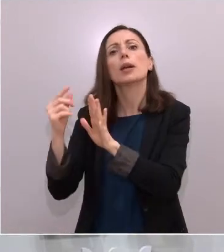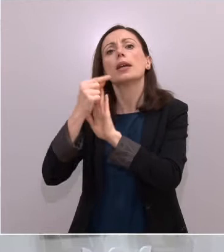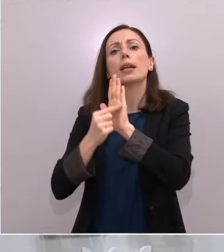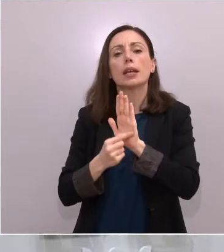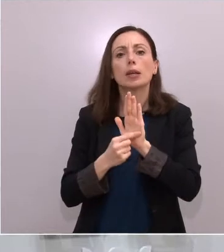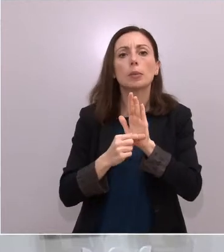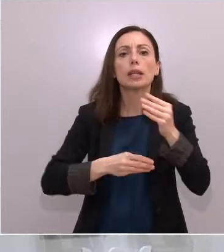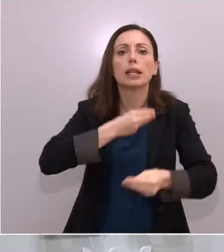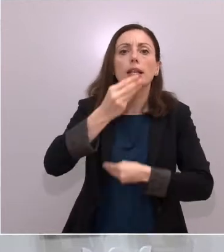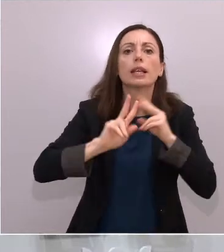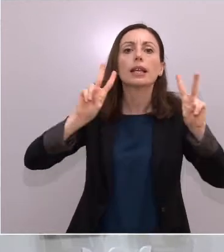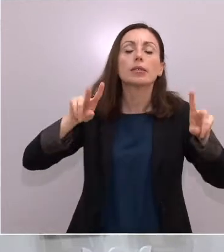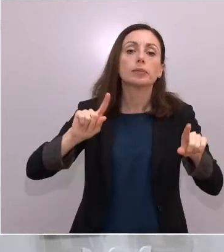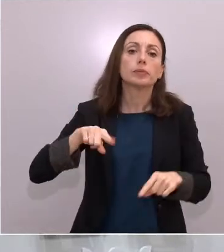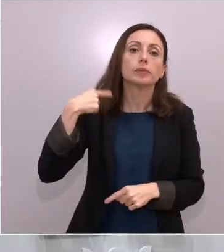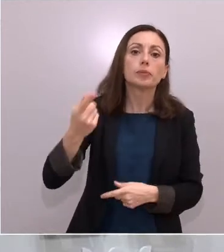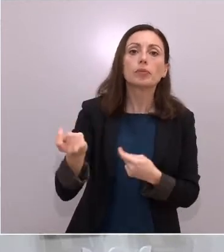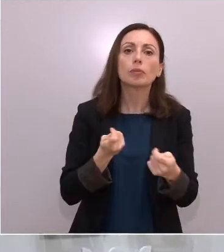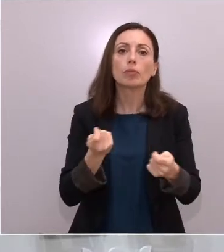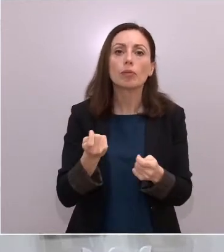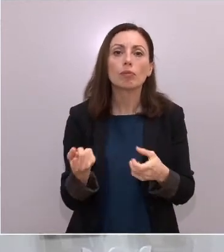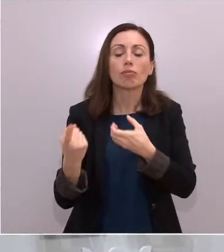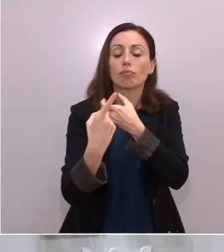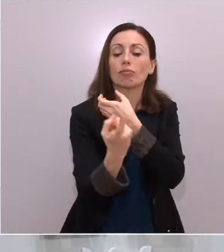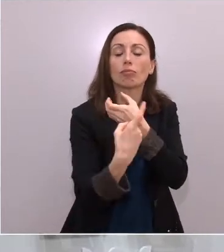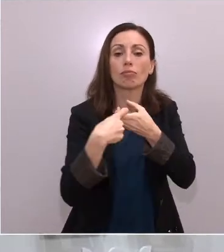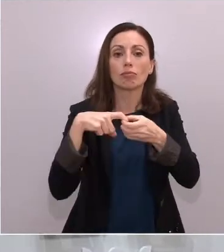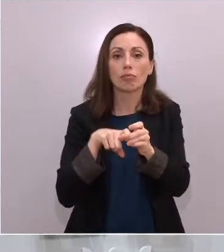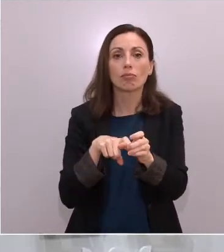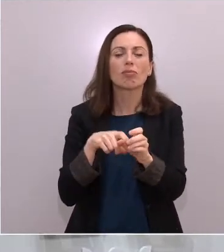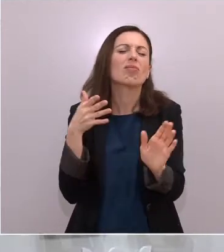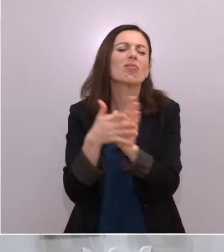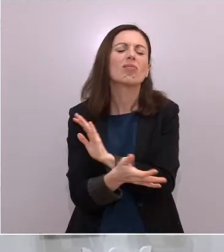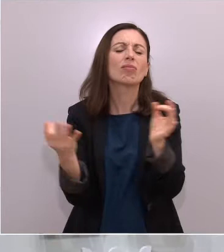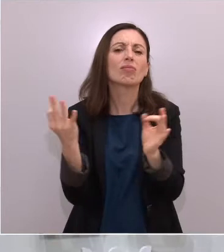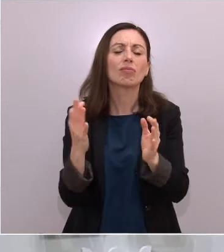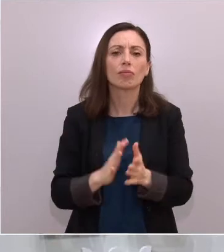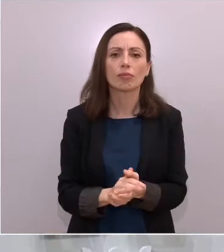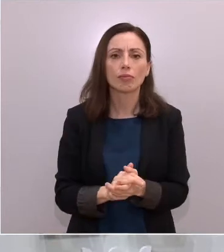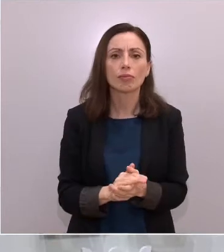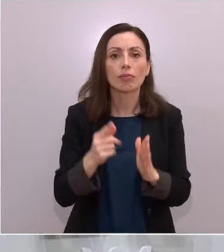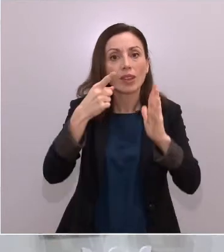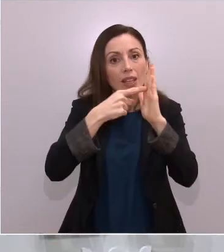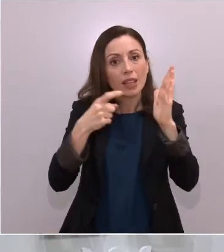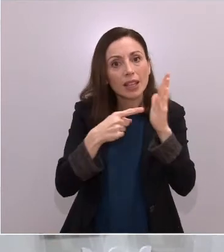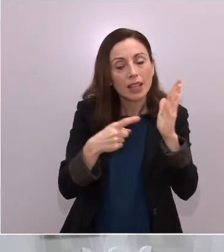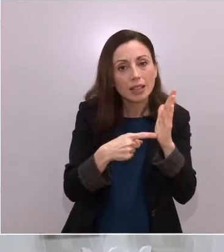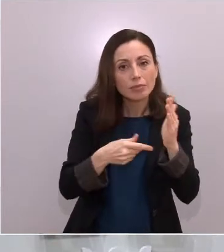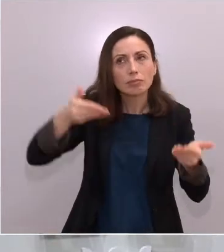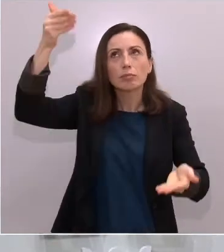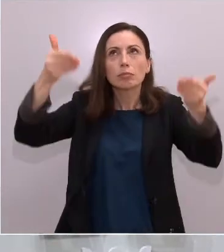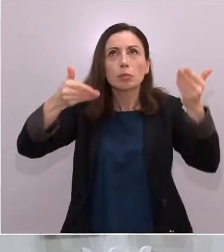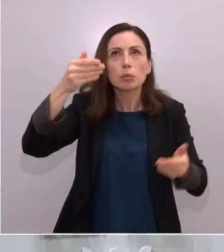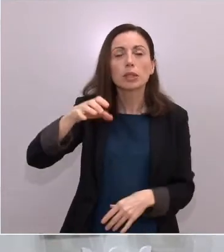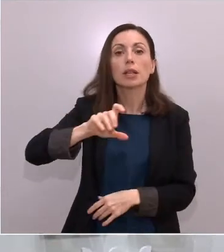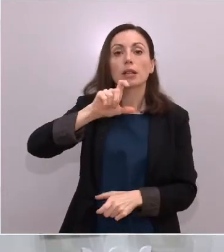la coordinación debe ser participada. ¿A qué me refiero? A que si esa desescalada va a ser asimétrica, se nos debe